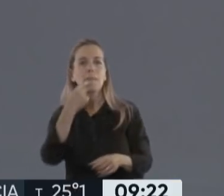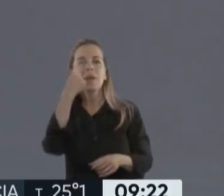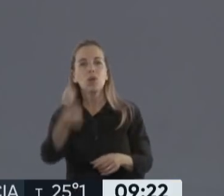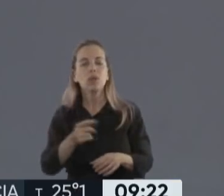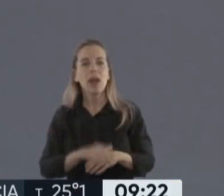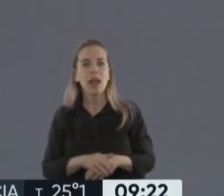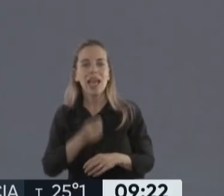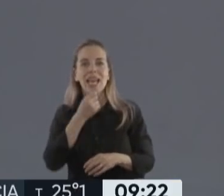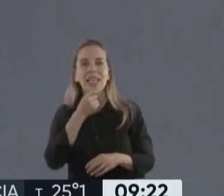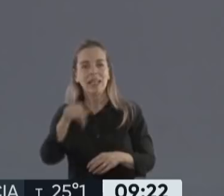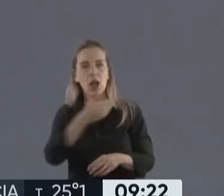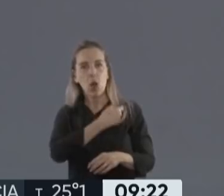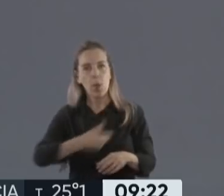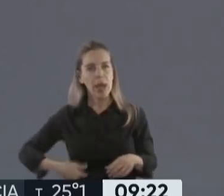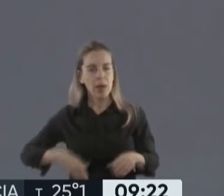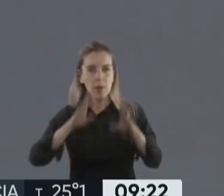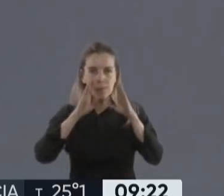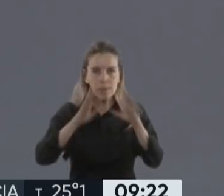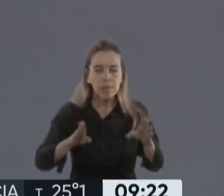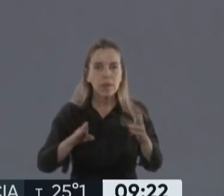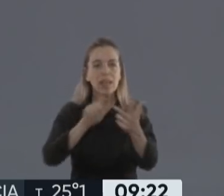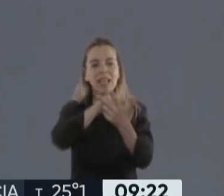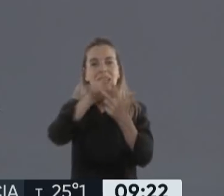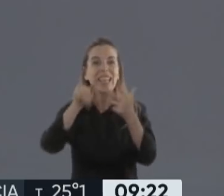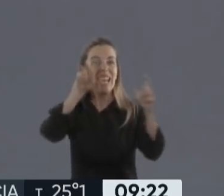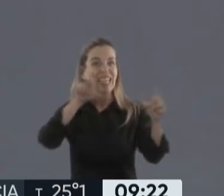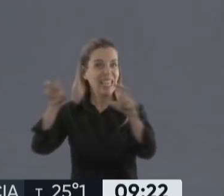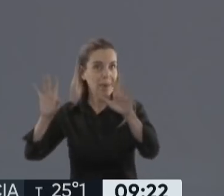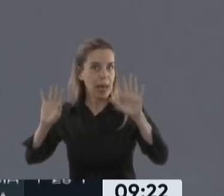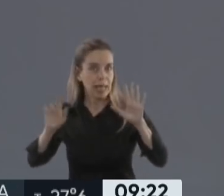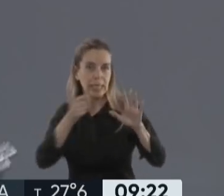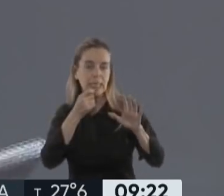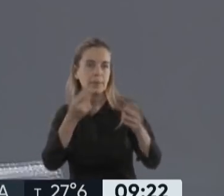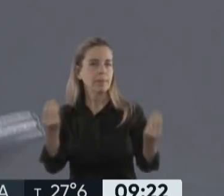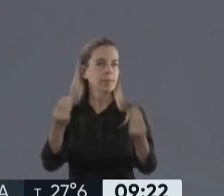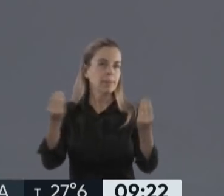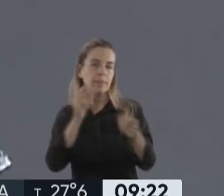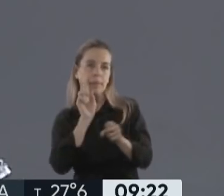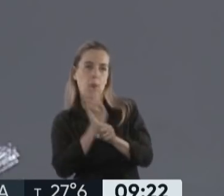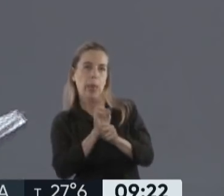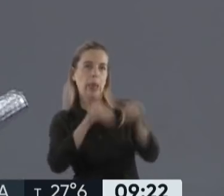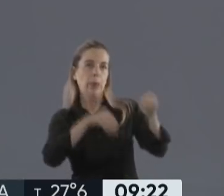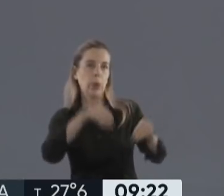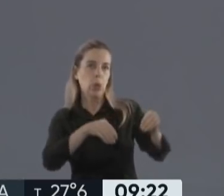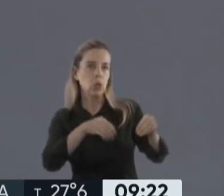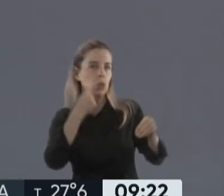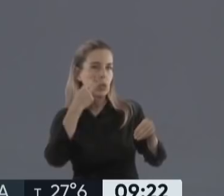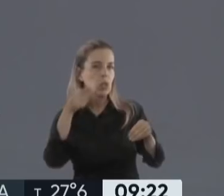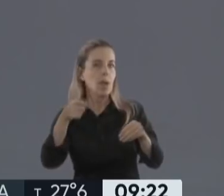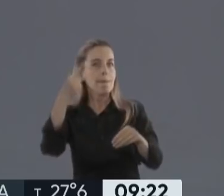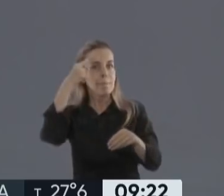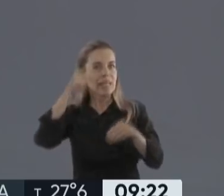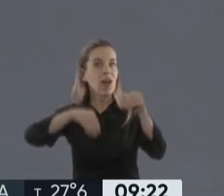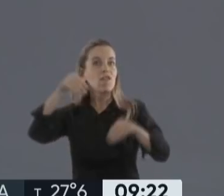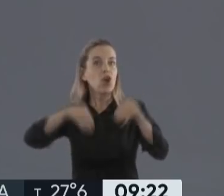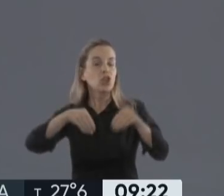preguntarle si el gobierno hará foco en 3 ejes. Si cuidar los votos, lograr los votos de la